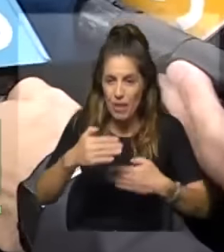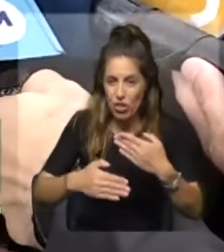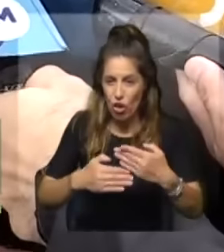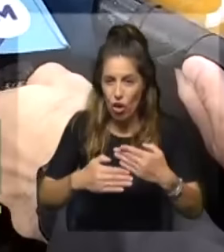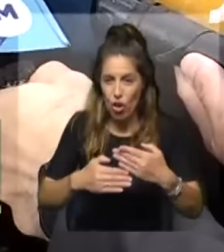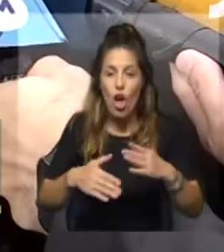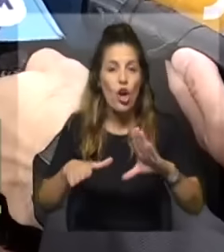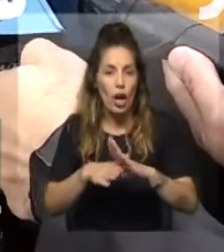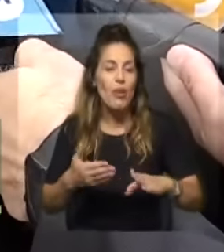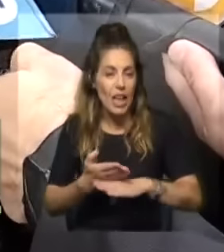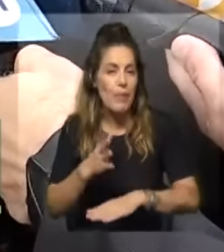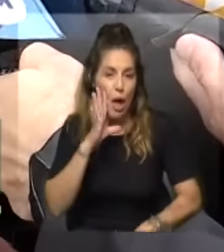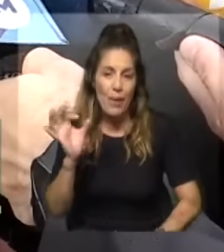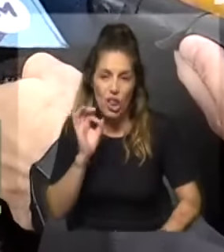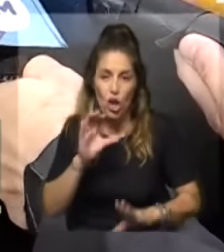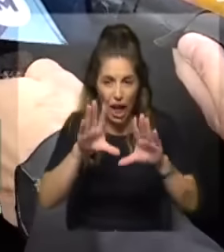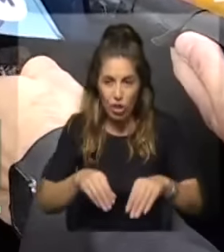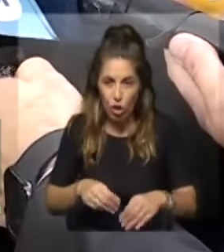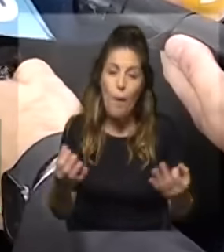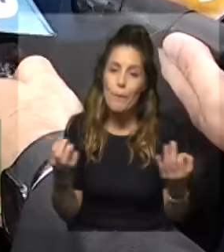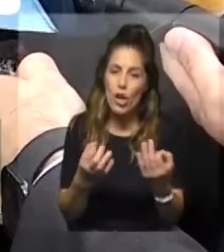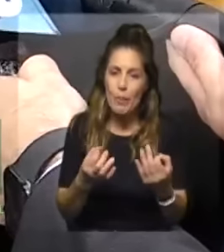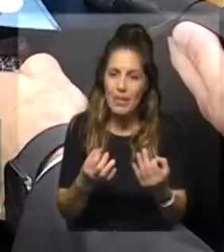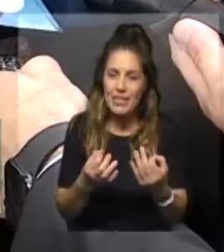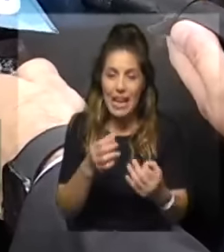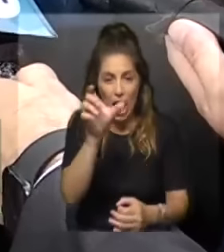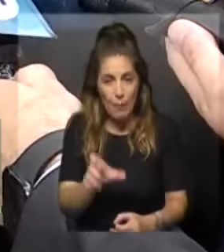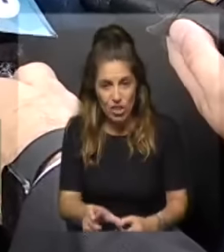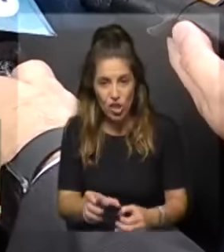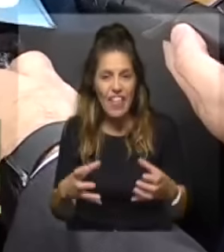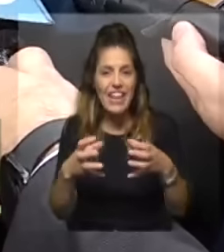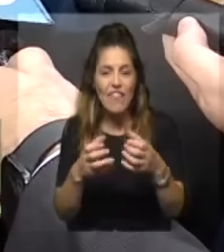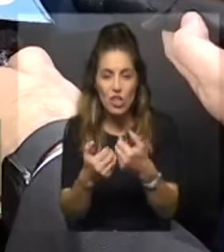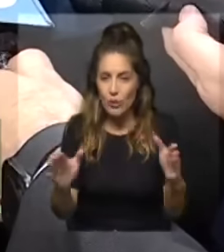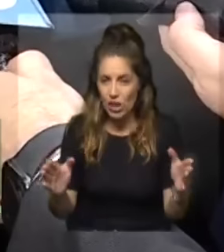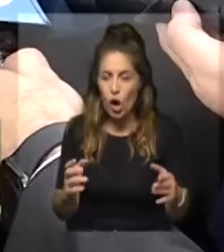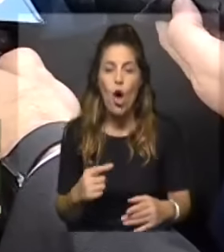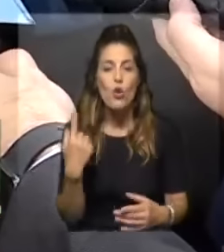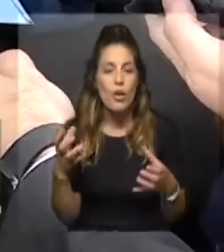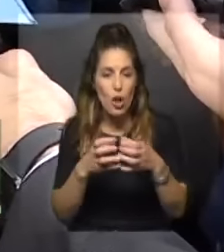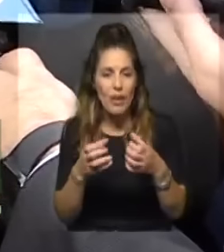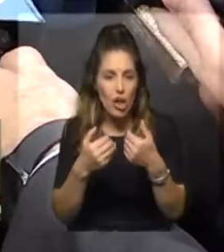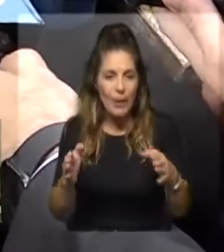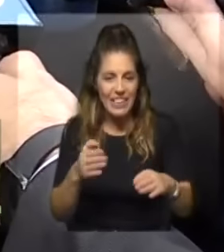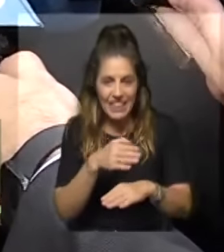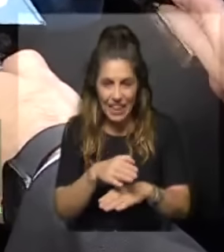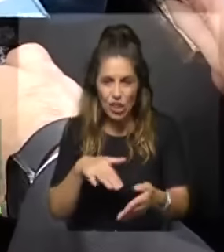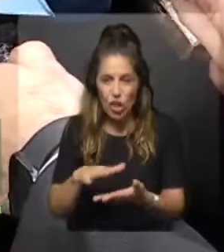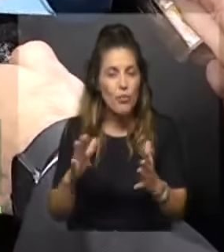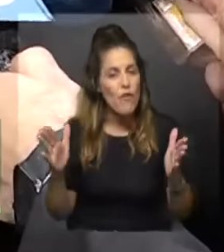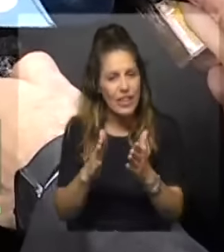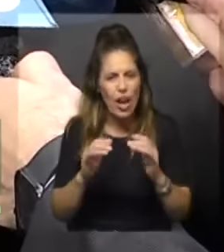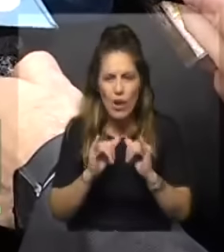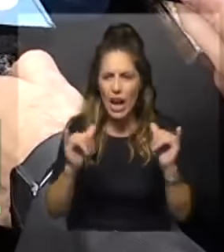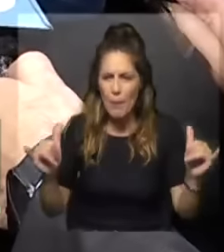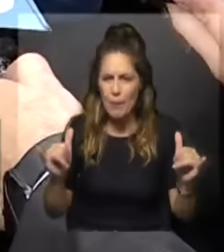corresponde que pida disculpas a todos pero en especial al público cabildante ya que nuestro partido a partir de estos hechos debió enfrentar una